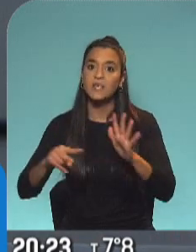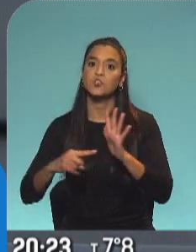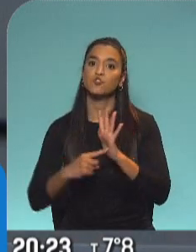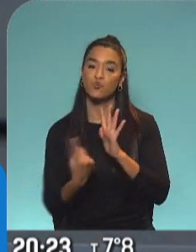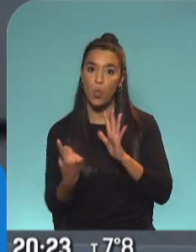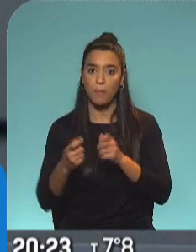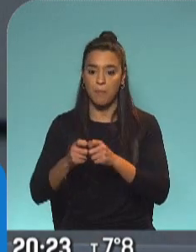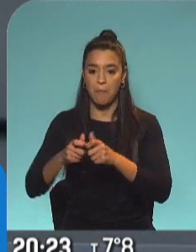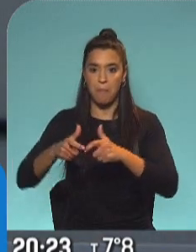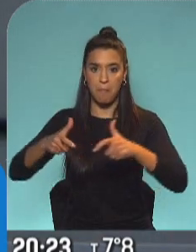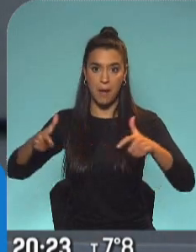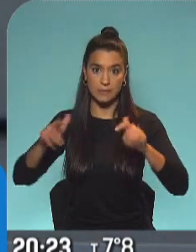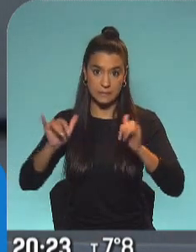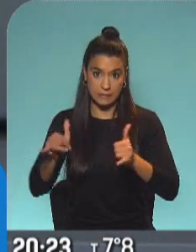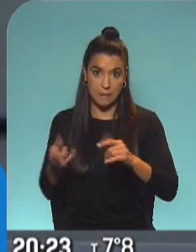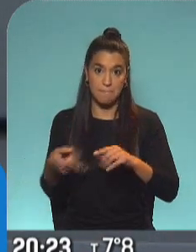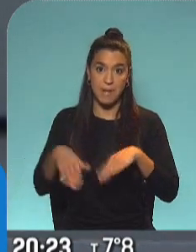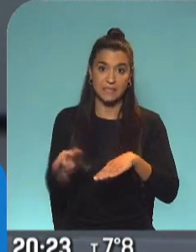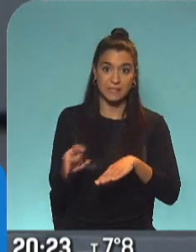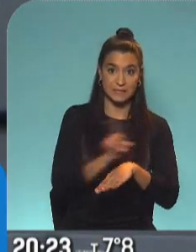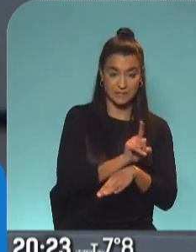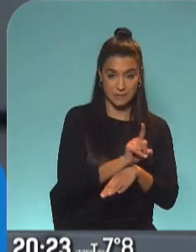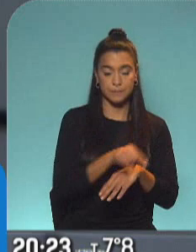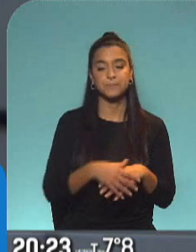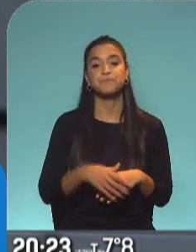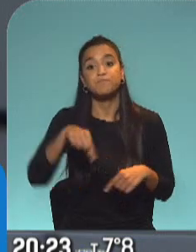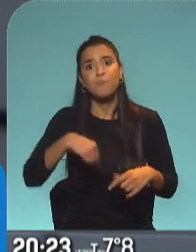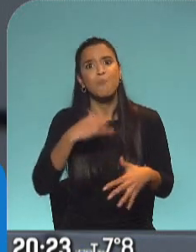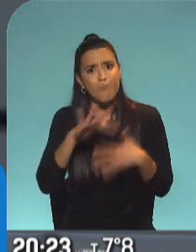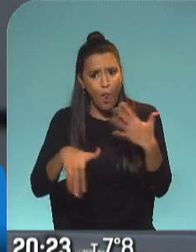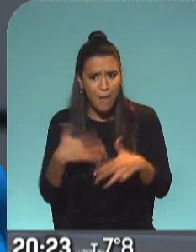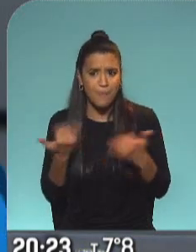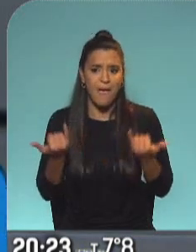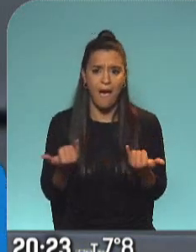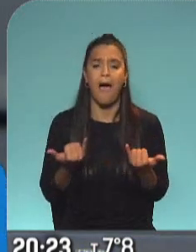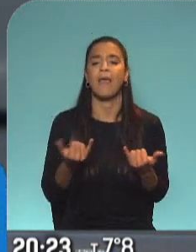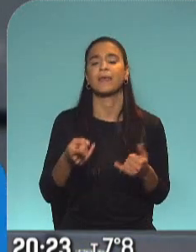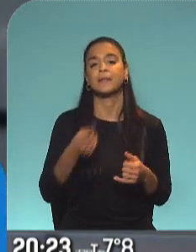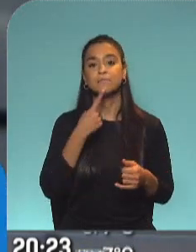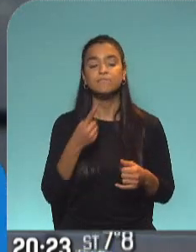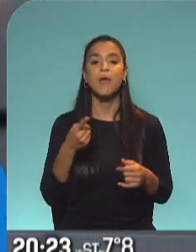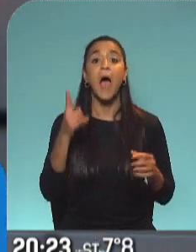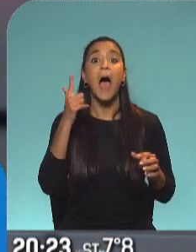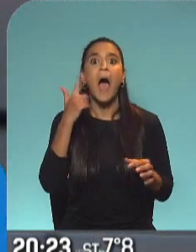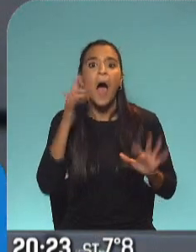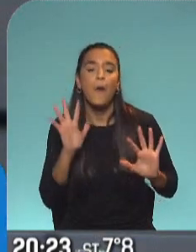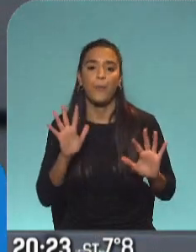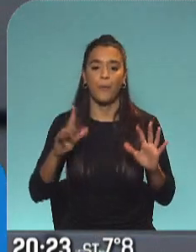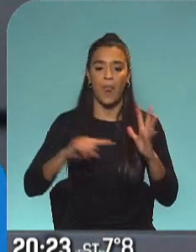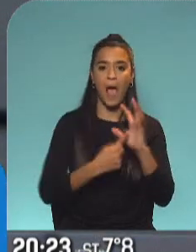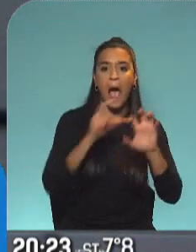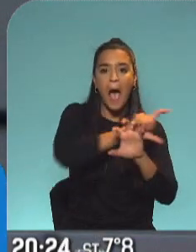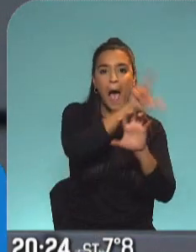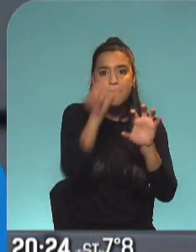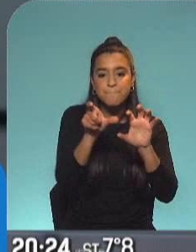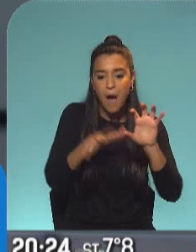altos, que hay, en esta polémica en la que se había definido medir el AMBA todo en conjunto, esta